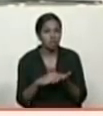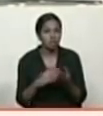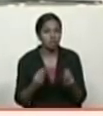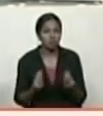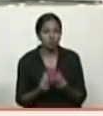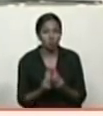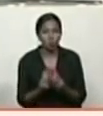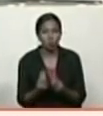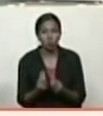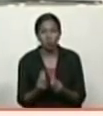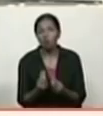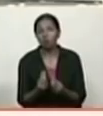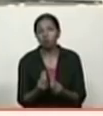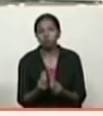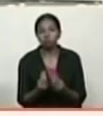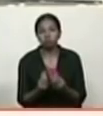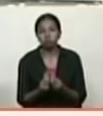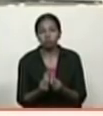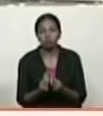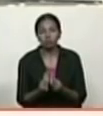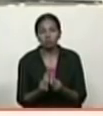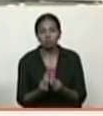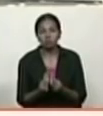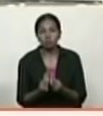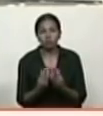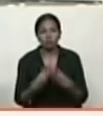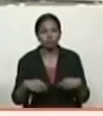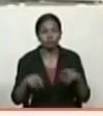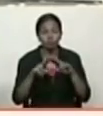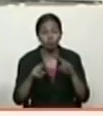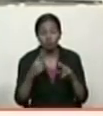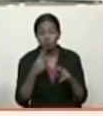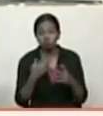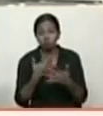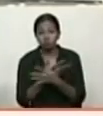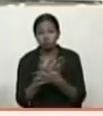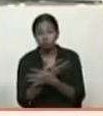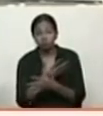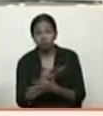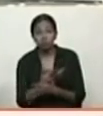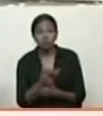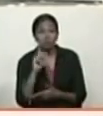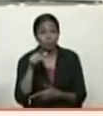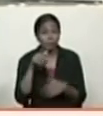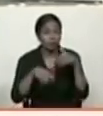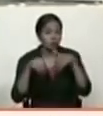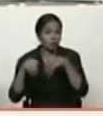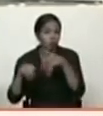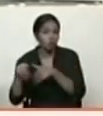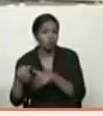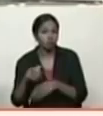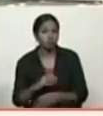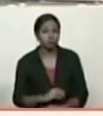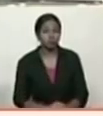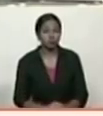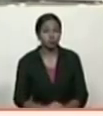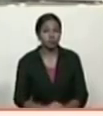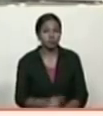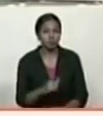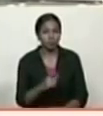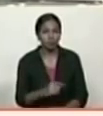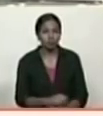las resoluciones de Naciones Unidas, que se lleve adelante el referéndum y que tanto el Sahara